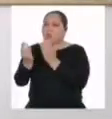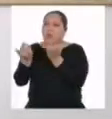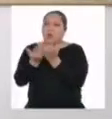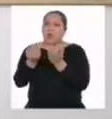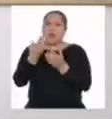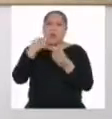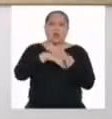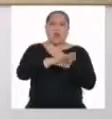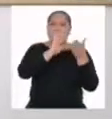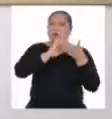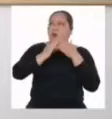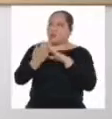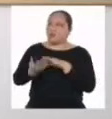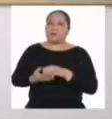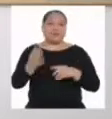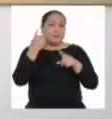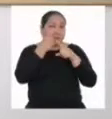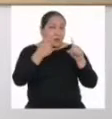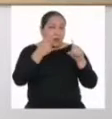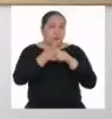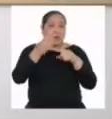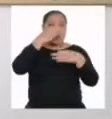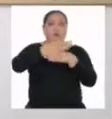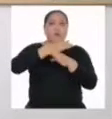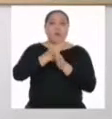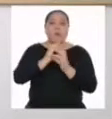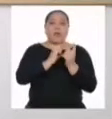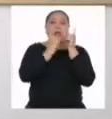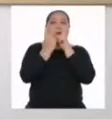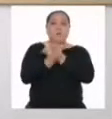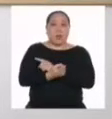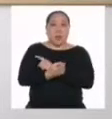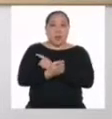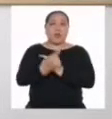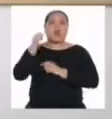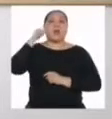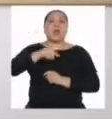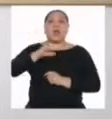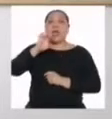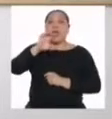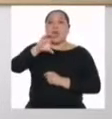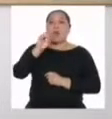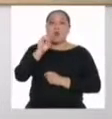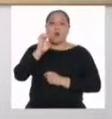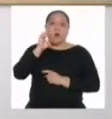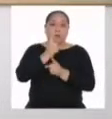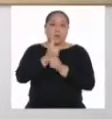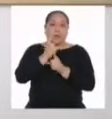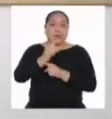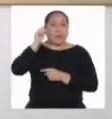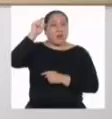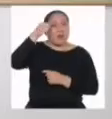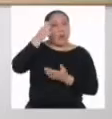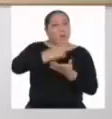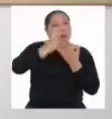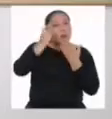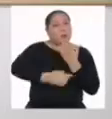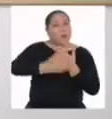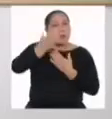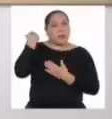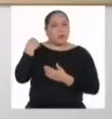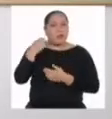comunidad? Hay diversas formas de ser ecoeficientes. ¿Recuerdan que en el programa anterior conversamos